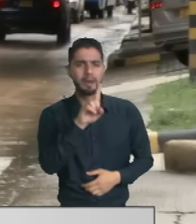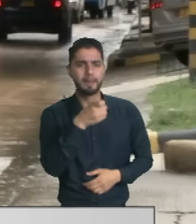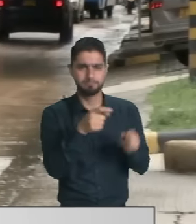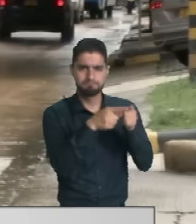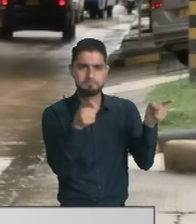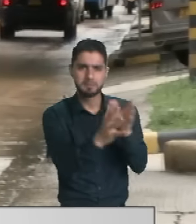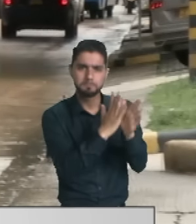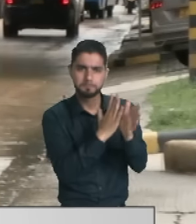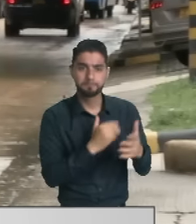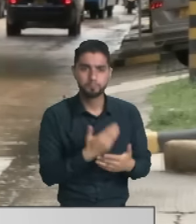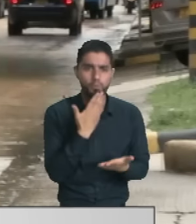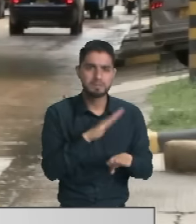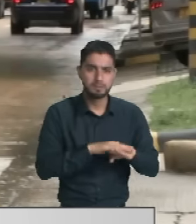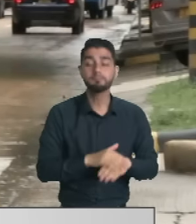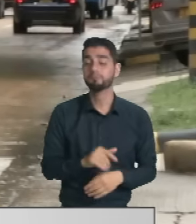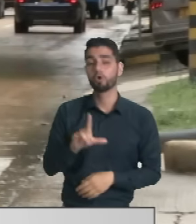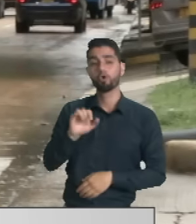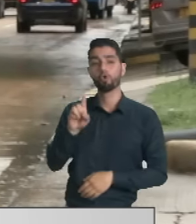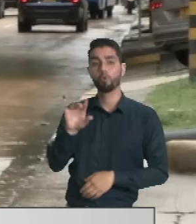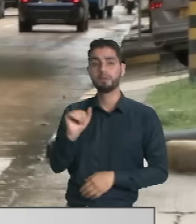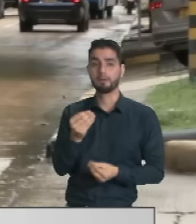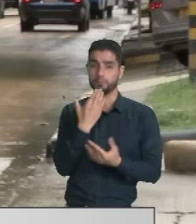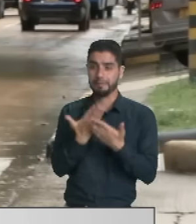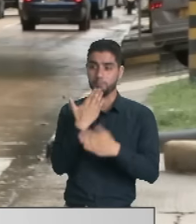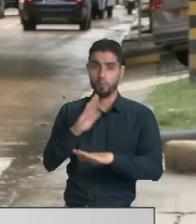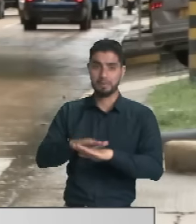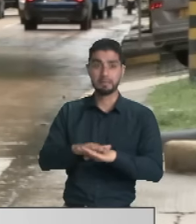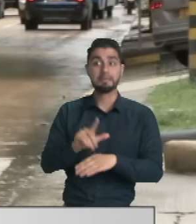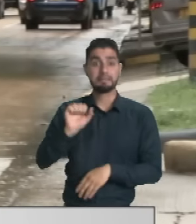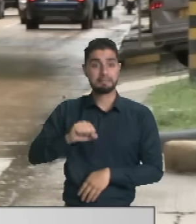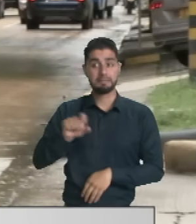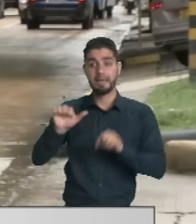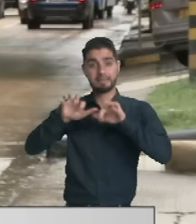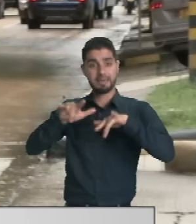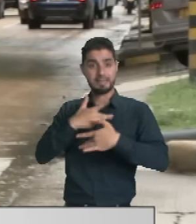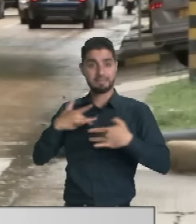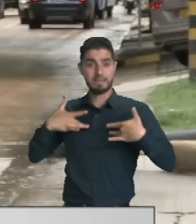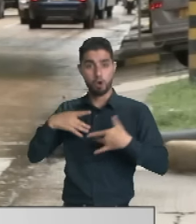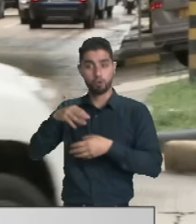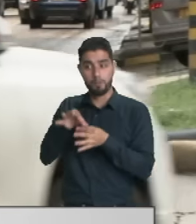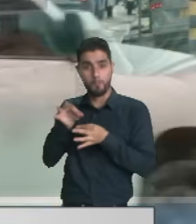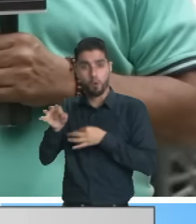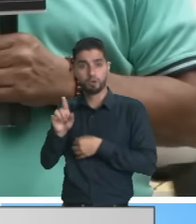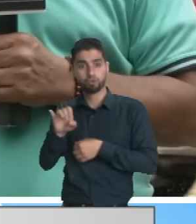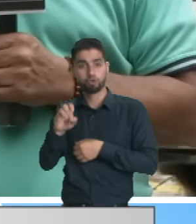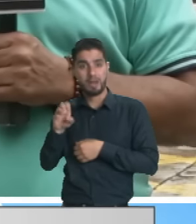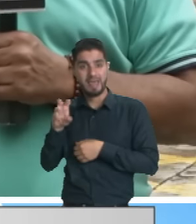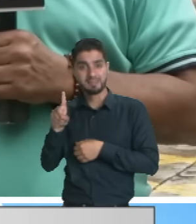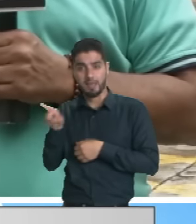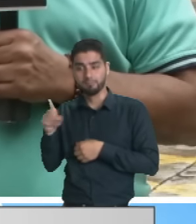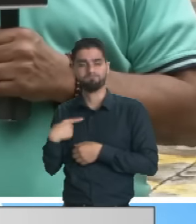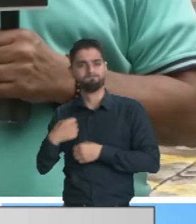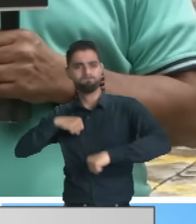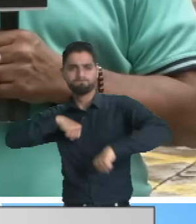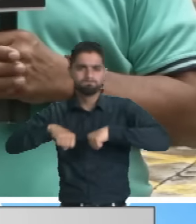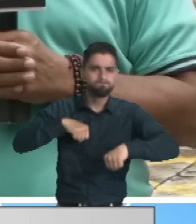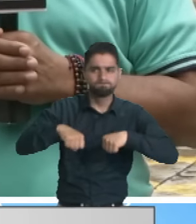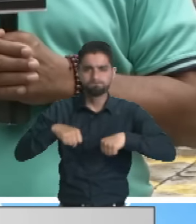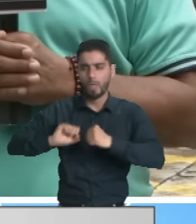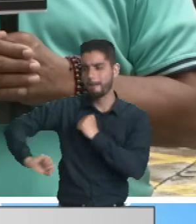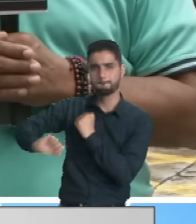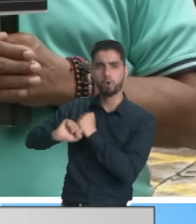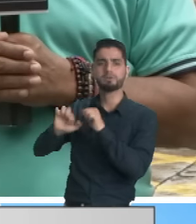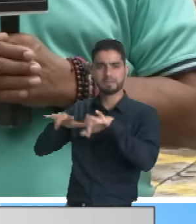Luisa, muchas gracias. Muy buenas tardes. Son operativos de la Secretaría de Salud del municipio de Soledad con el apoyo de la Secretaría de